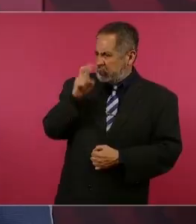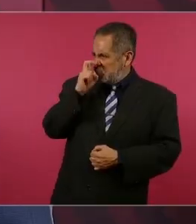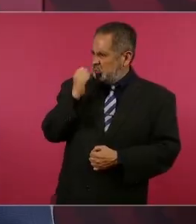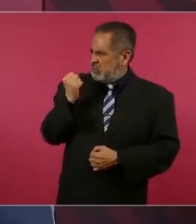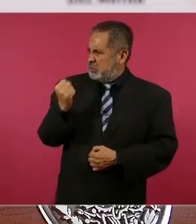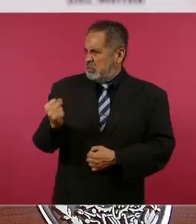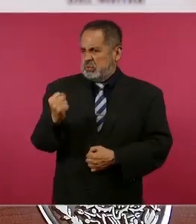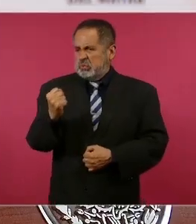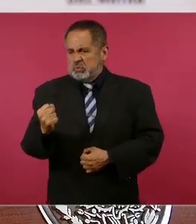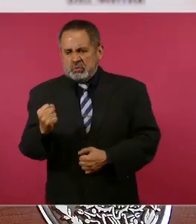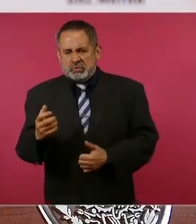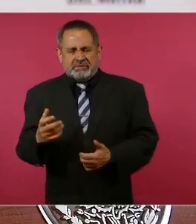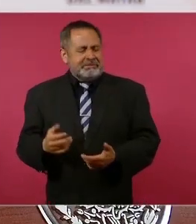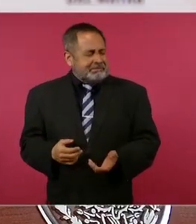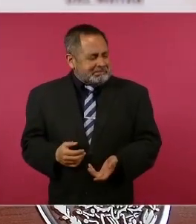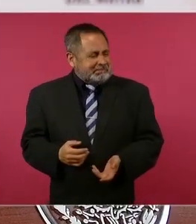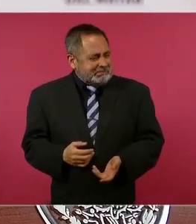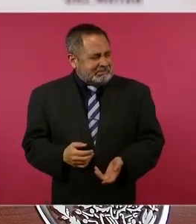la mano dura.